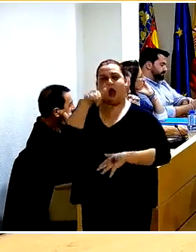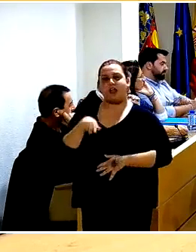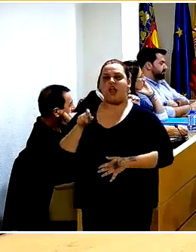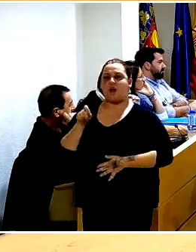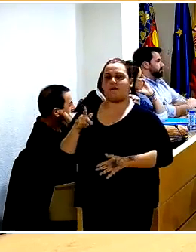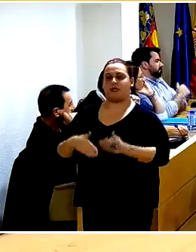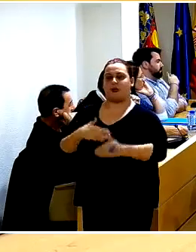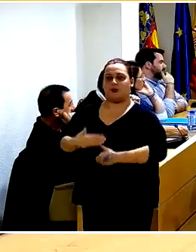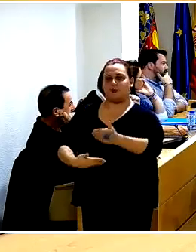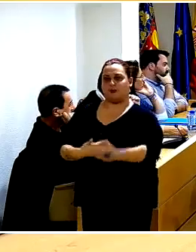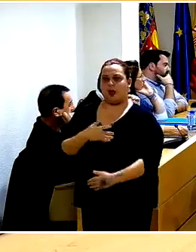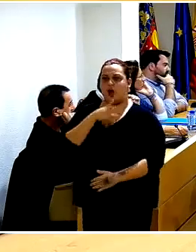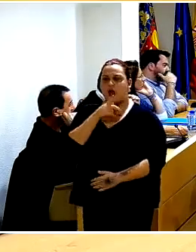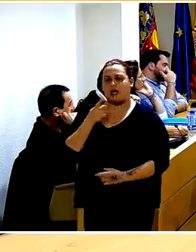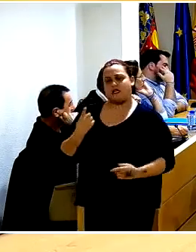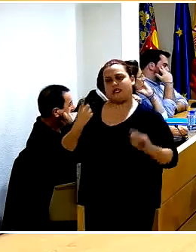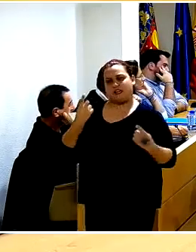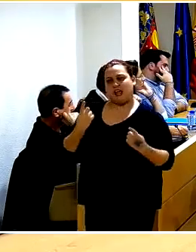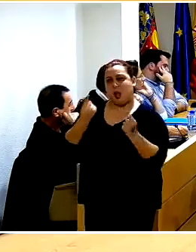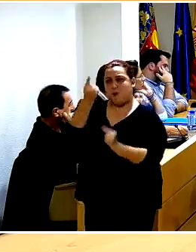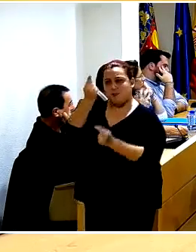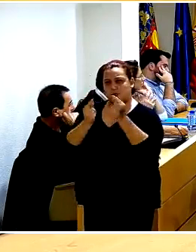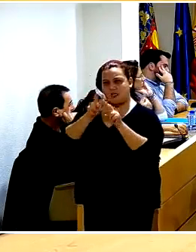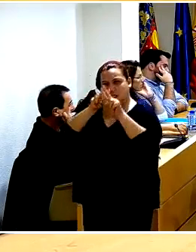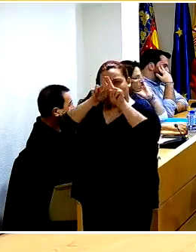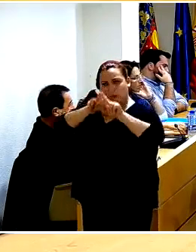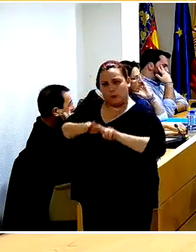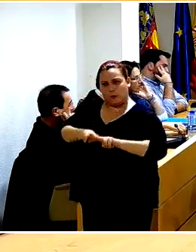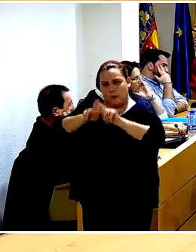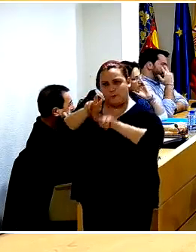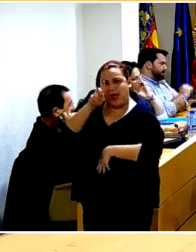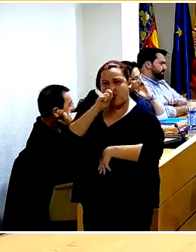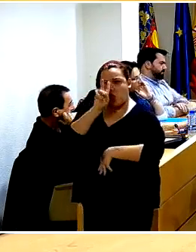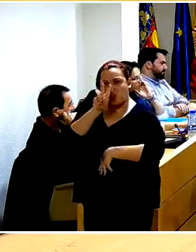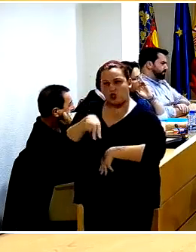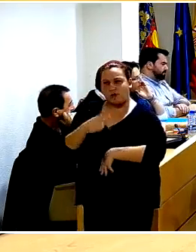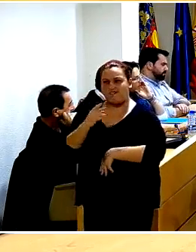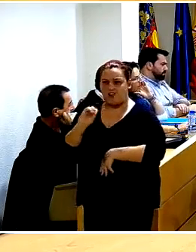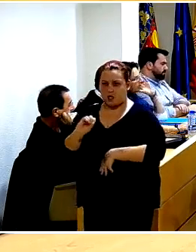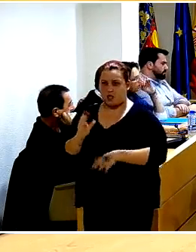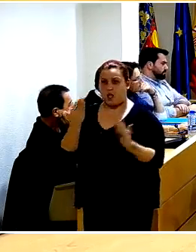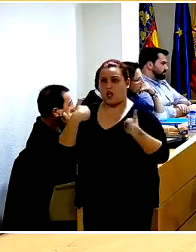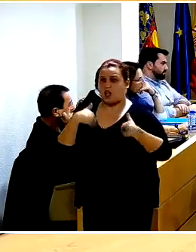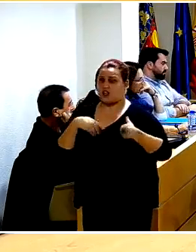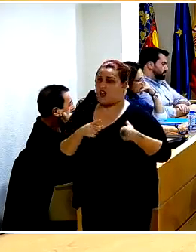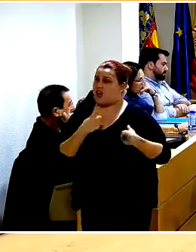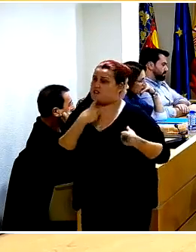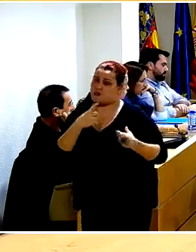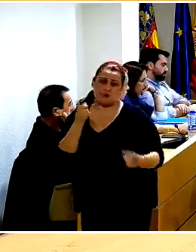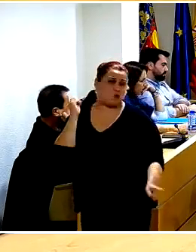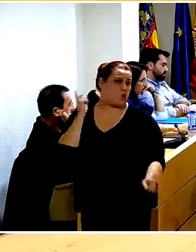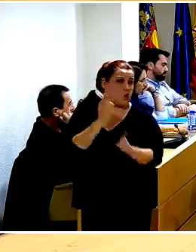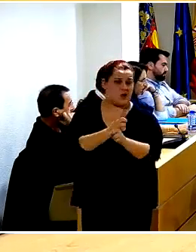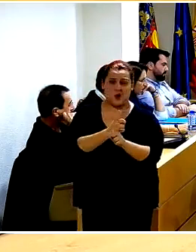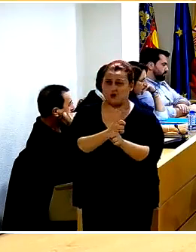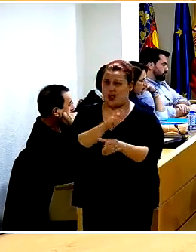voy a intentar analizar brevemente el presupuesto, el proyecto de presupuesto para el 2020, que ya anunciamos que vamos a votar en contra, porque